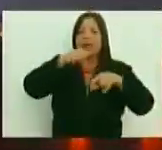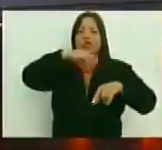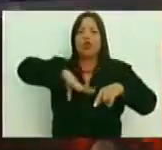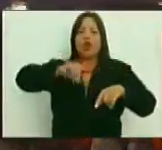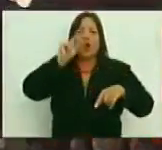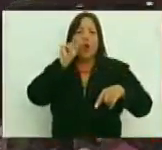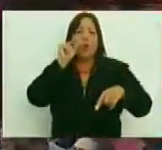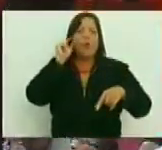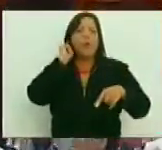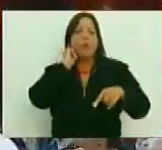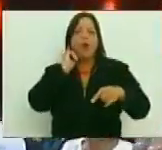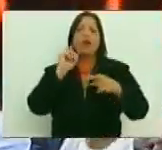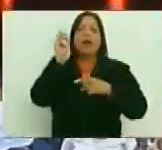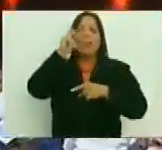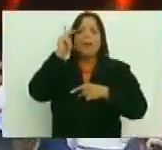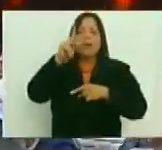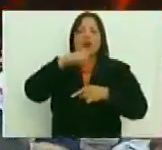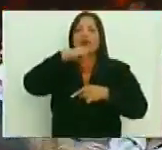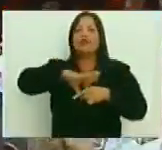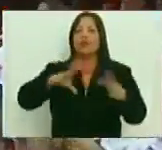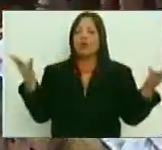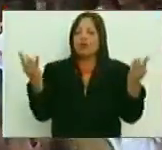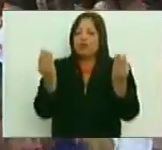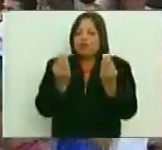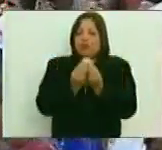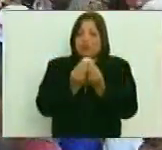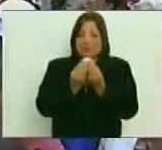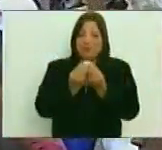historiadores, docentes de historia.